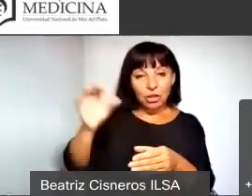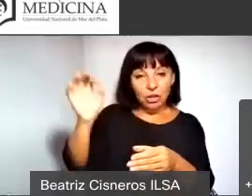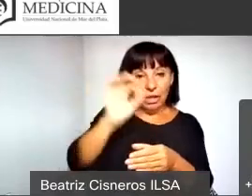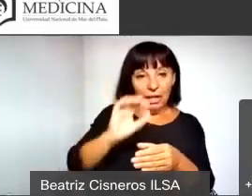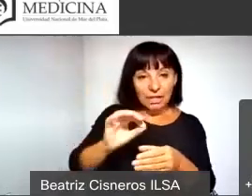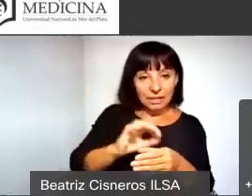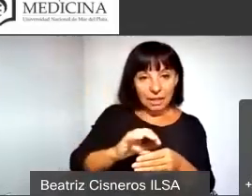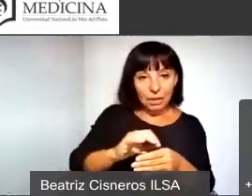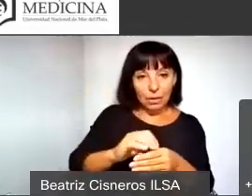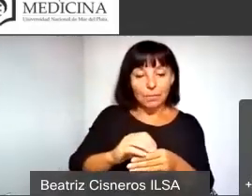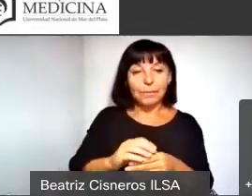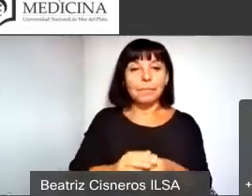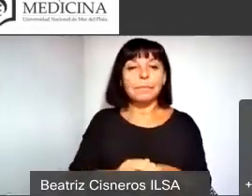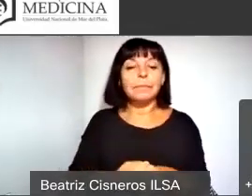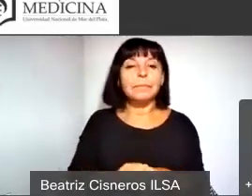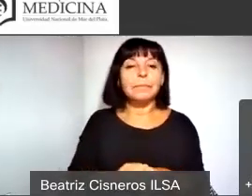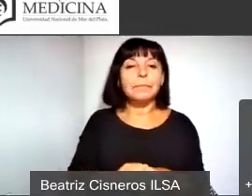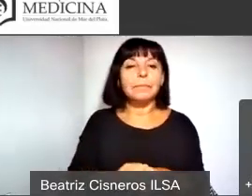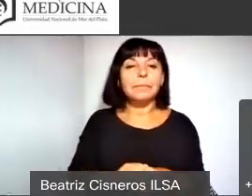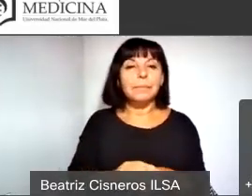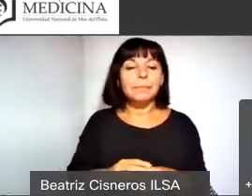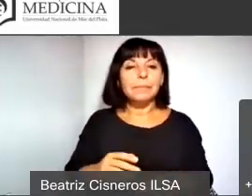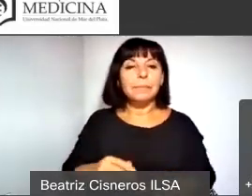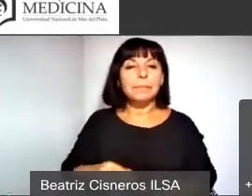lado citoplasmático.